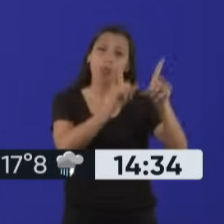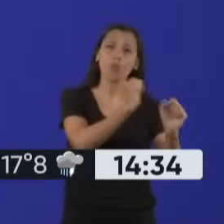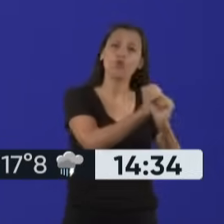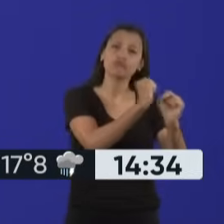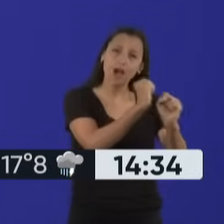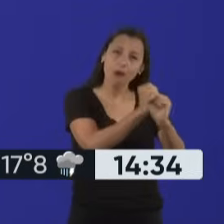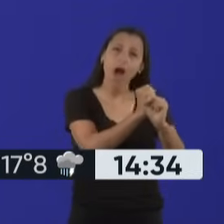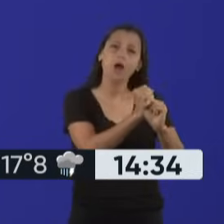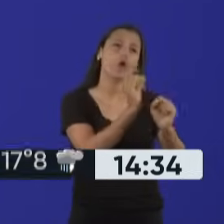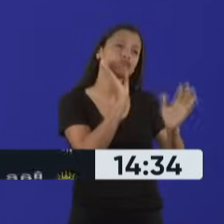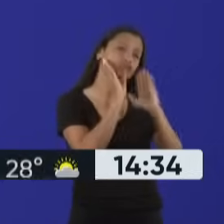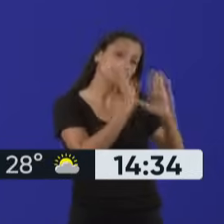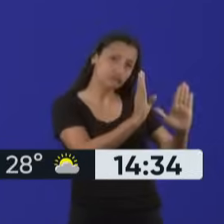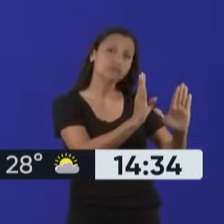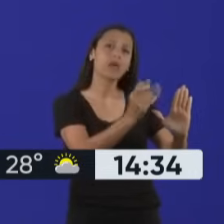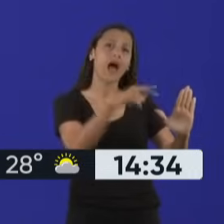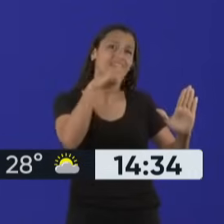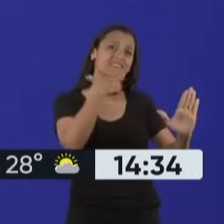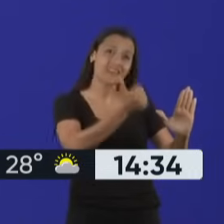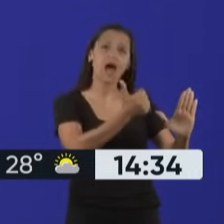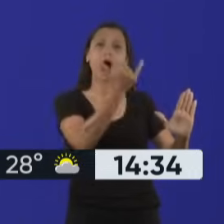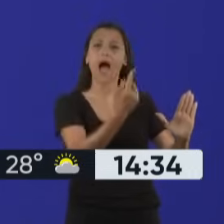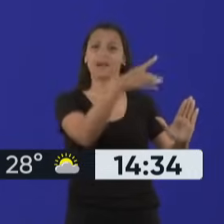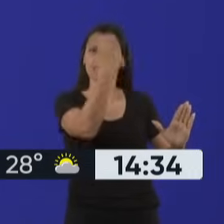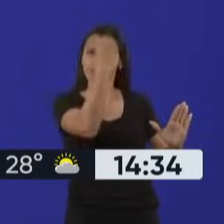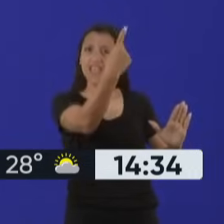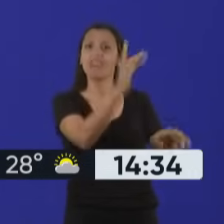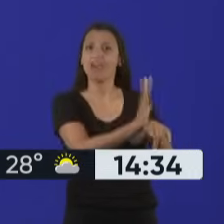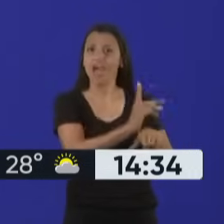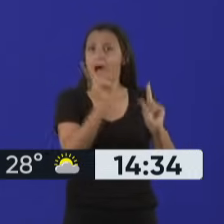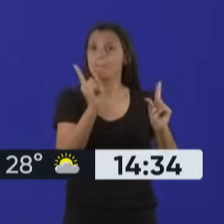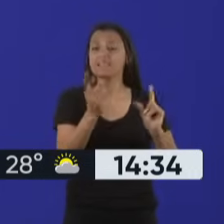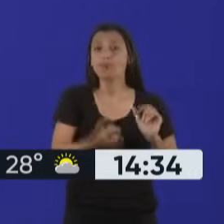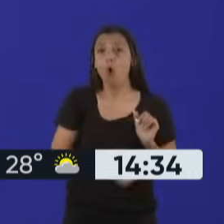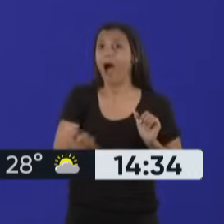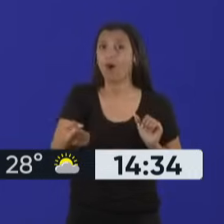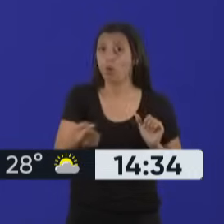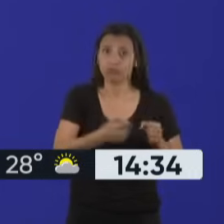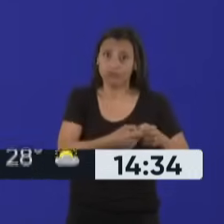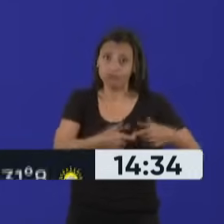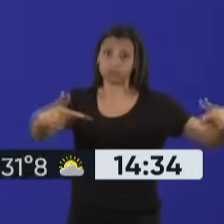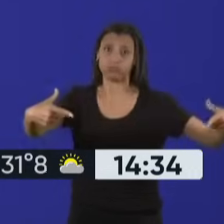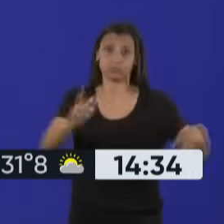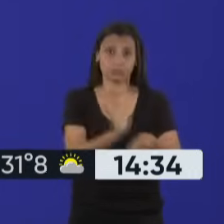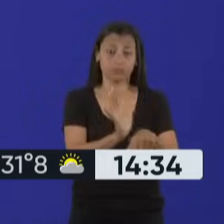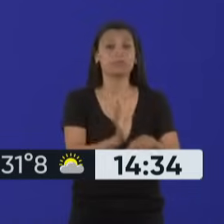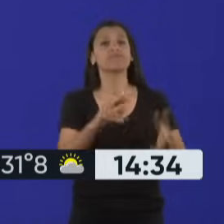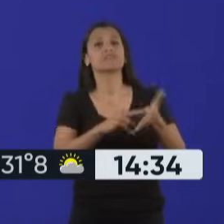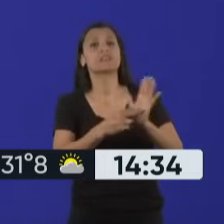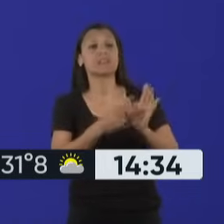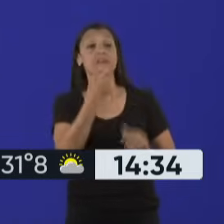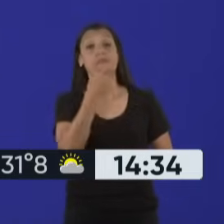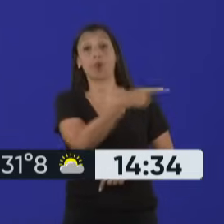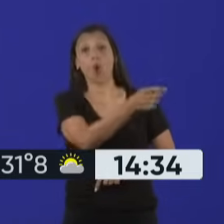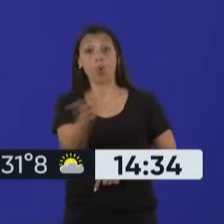de Alesina, estaba la idea del ajuste expansivo, que era que ustedes ponían